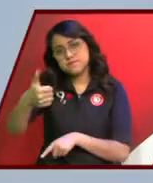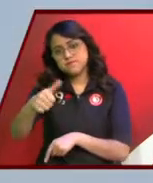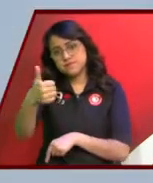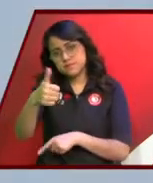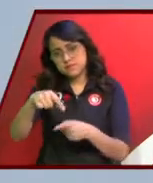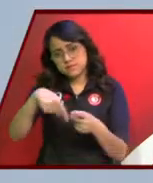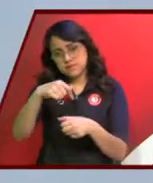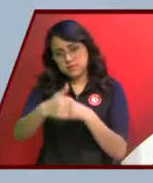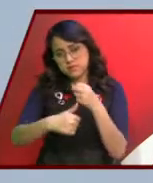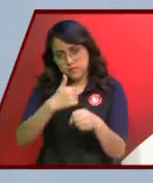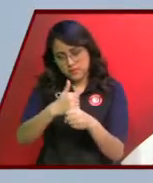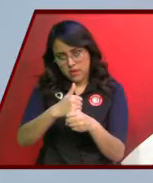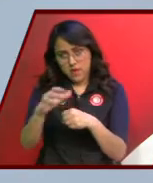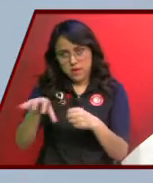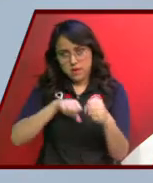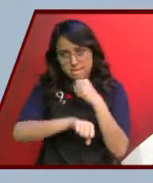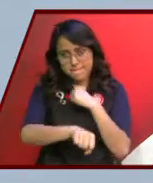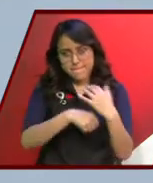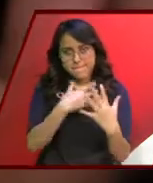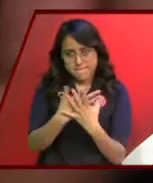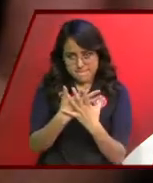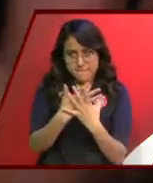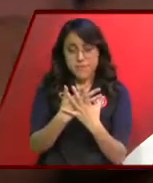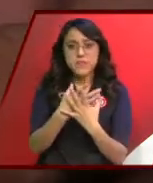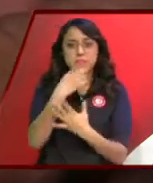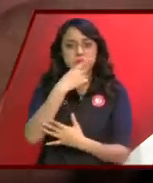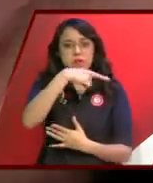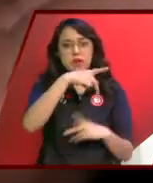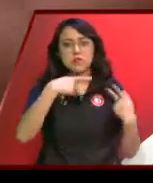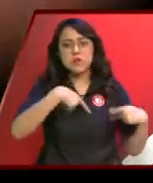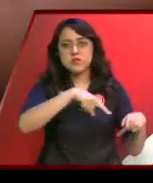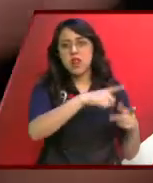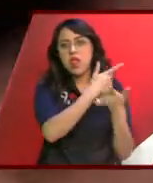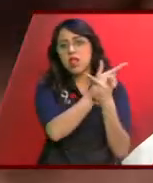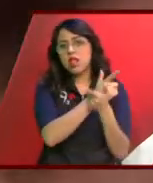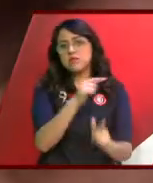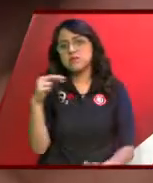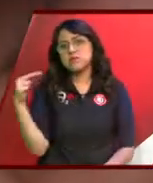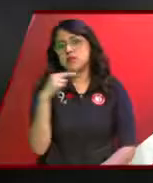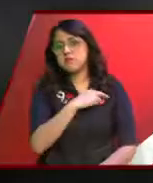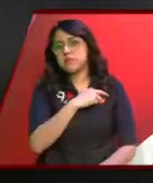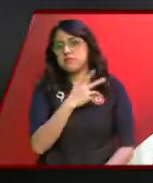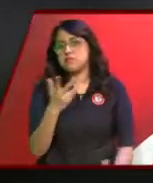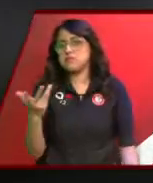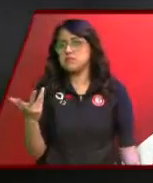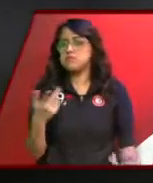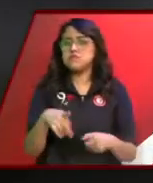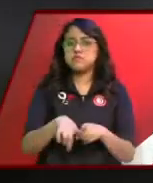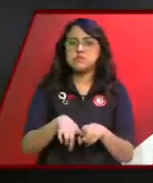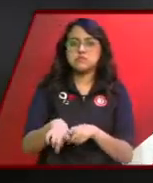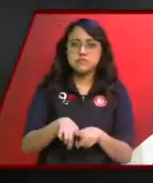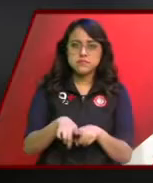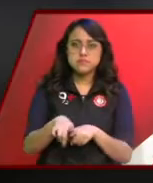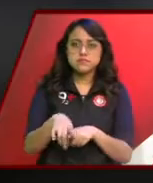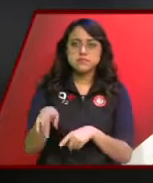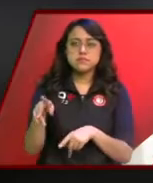11. Mientras que a decir de la entrevistada, los atacantes fueron liberados de inmediato. Mi hermano viene